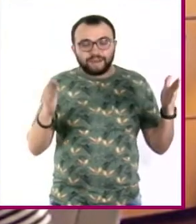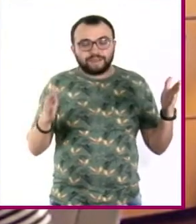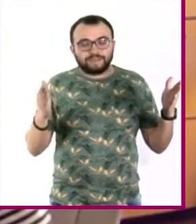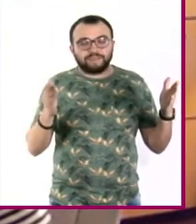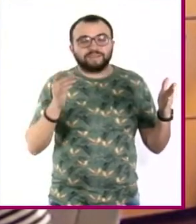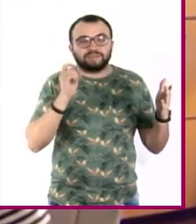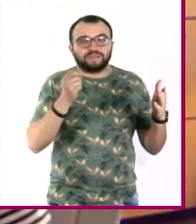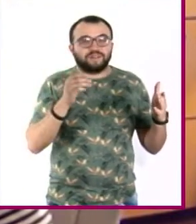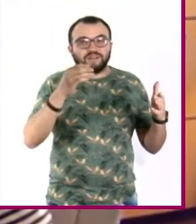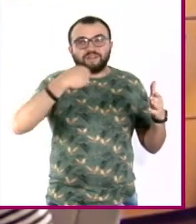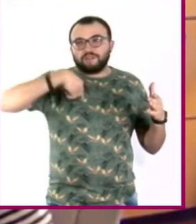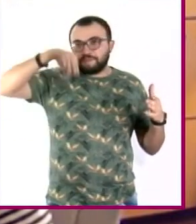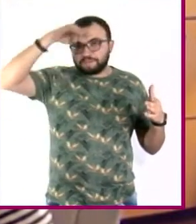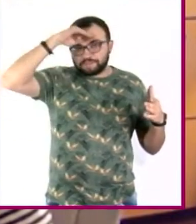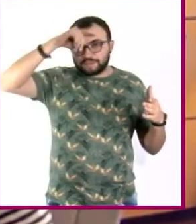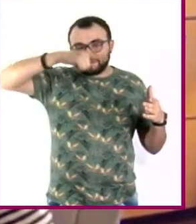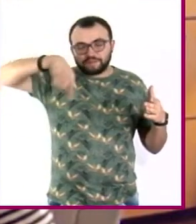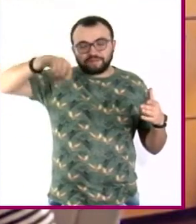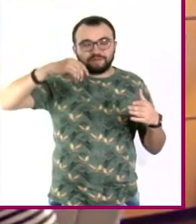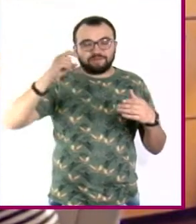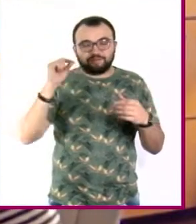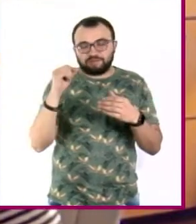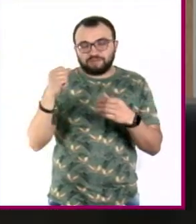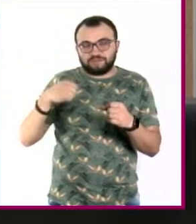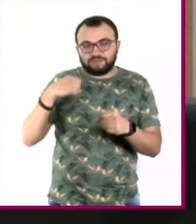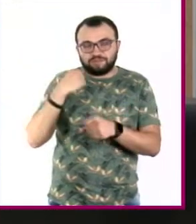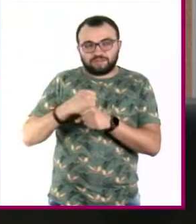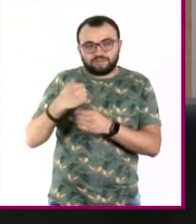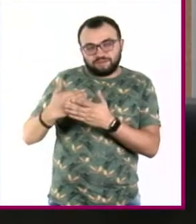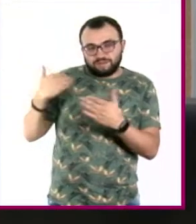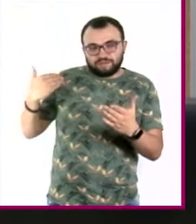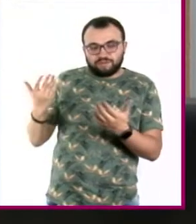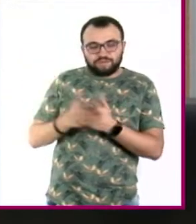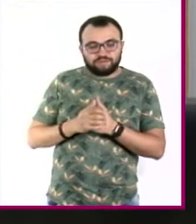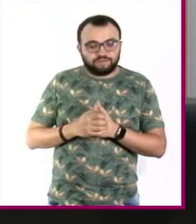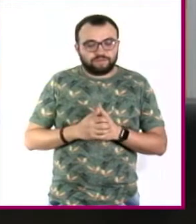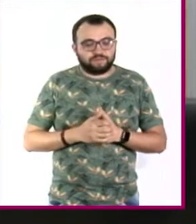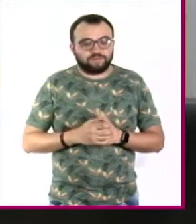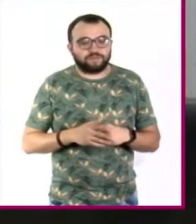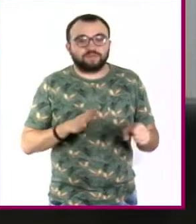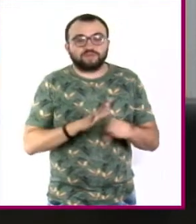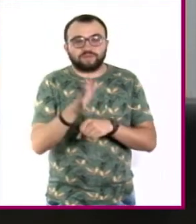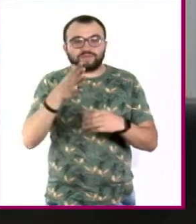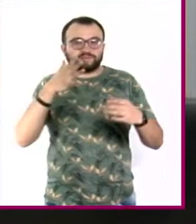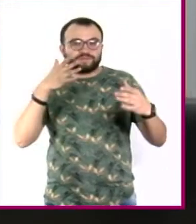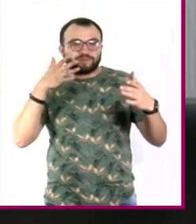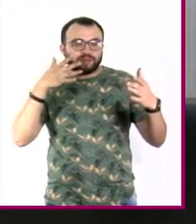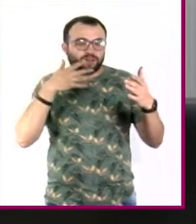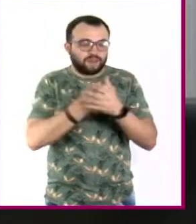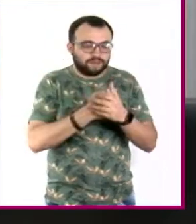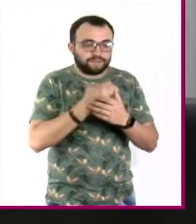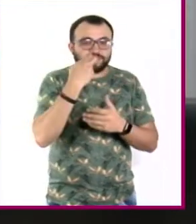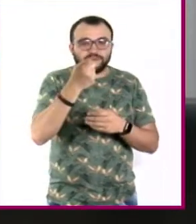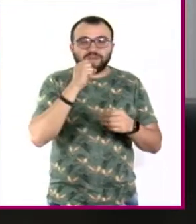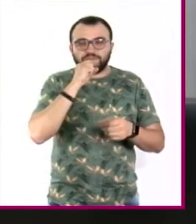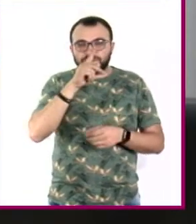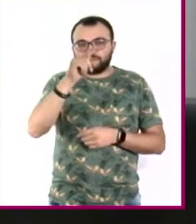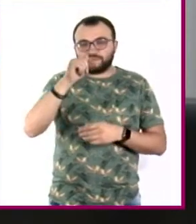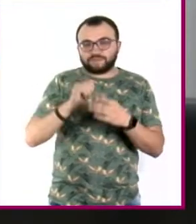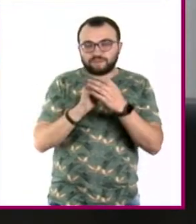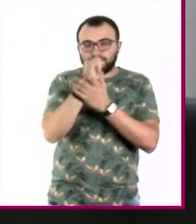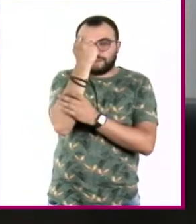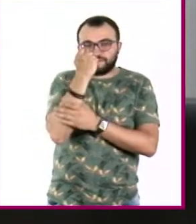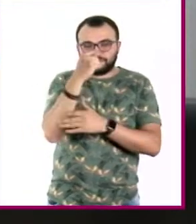era impensable hace pocos años. ¿Cuál es el impacto de la brecha tecnológica y cómo se puede